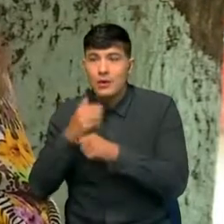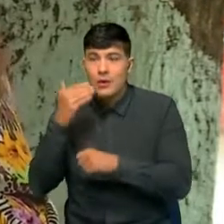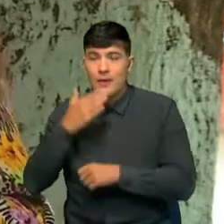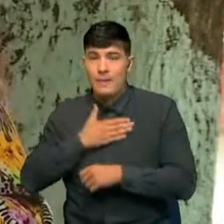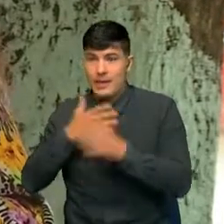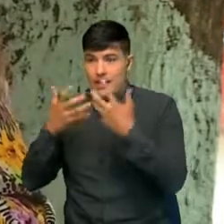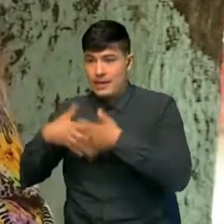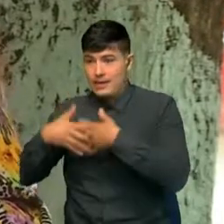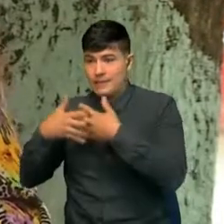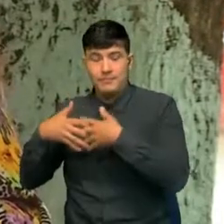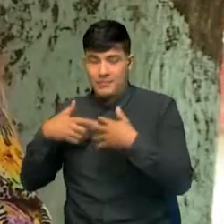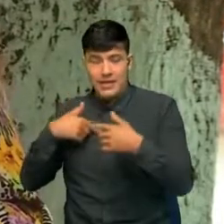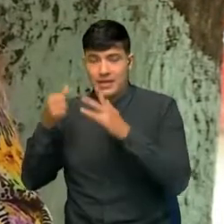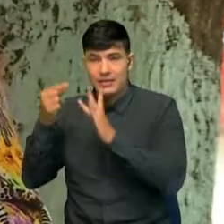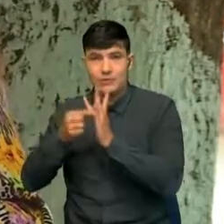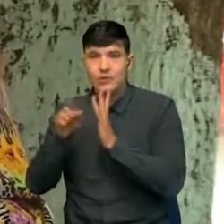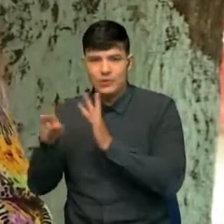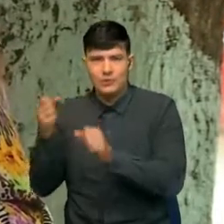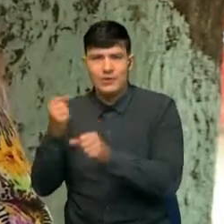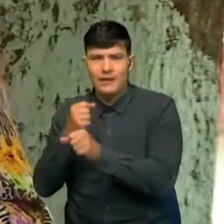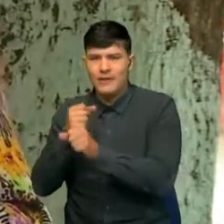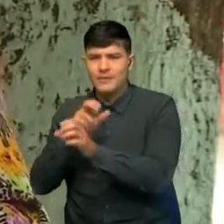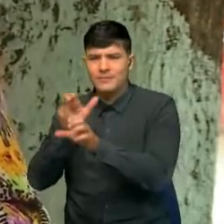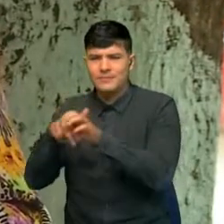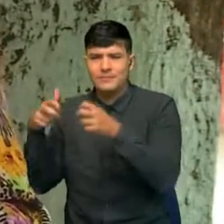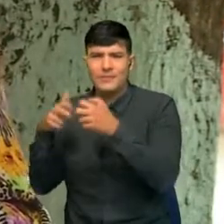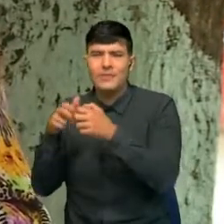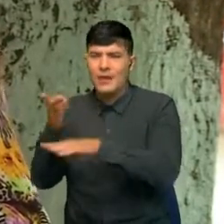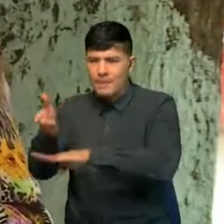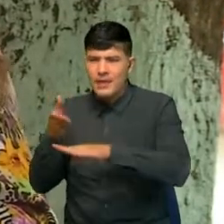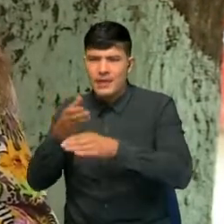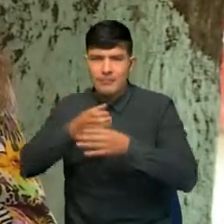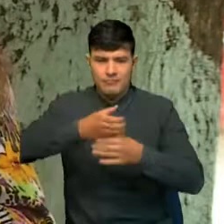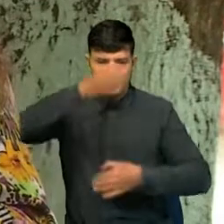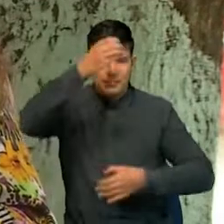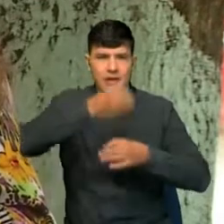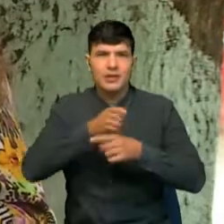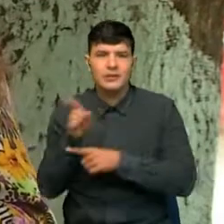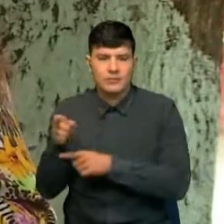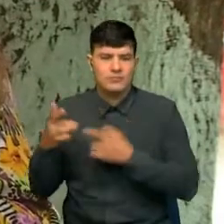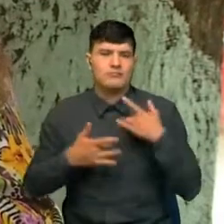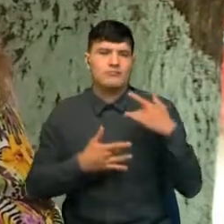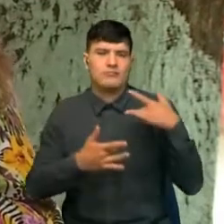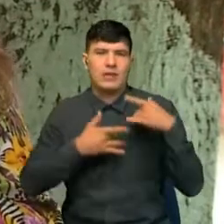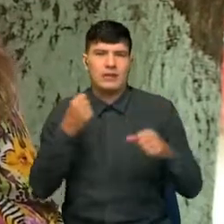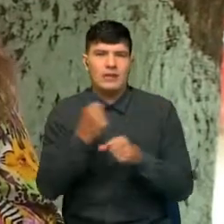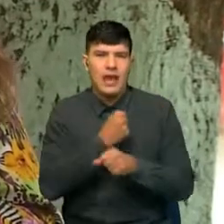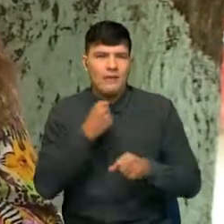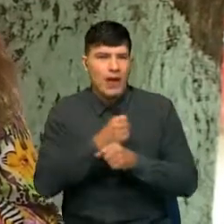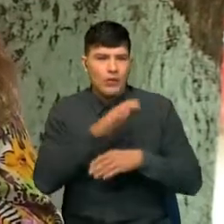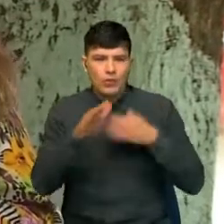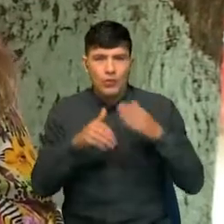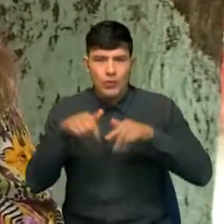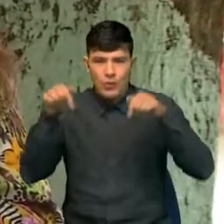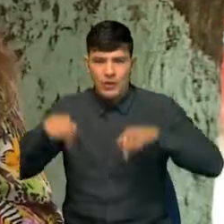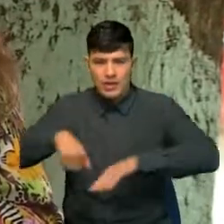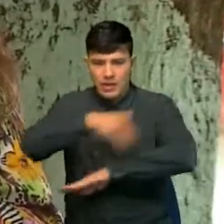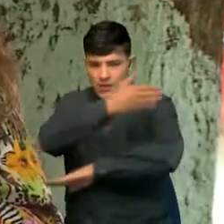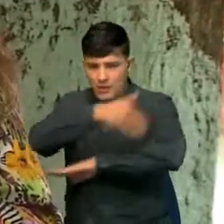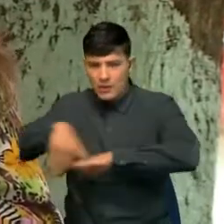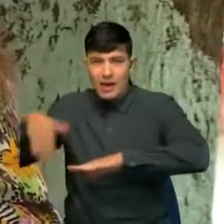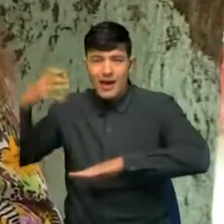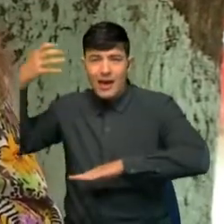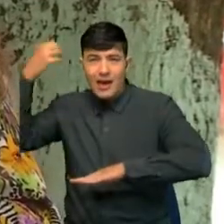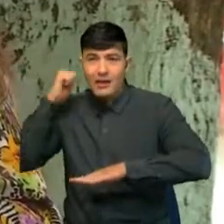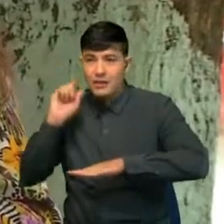ahora, en esa época fue y pidió los postes y se los obsequiaron, y él puso el trabajo y los obreros y puso todo lo que era aquí en la avenida. Esto todavía